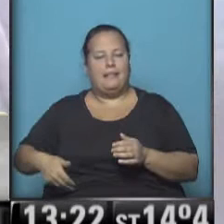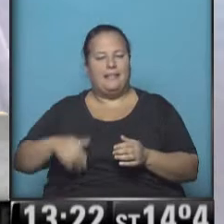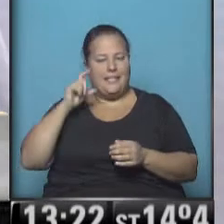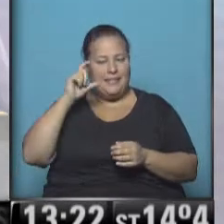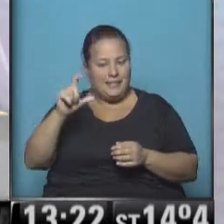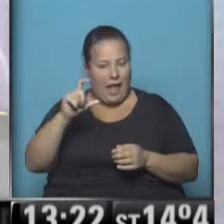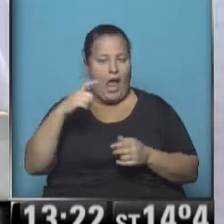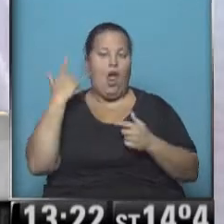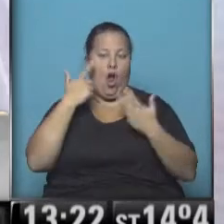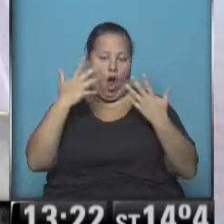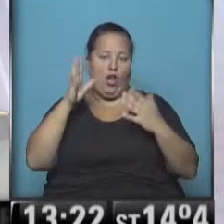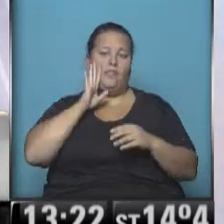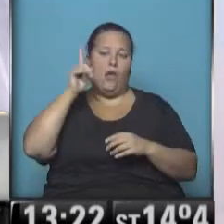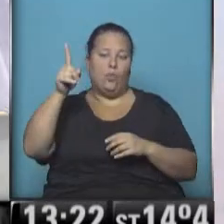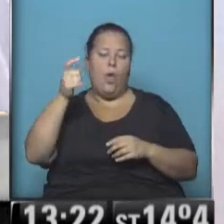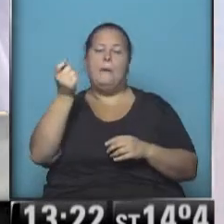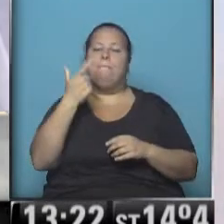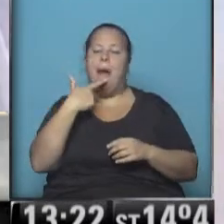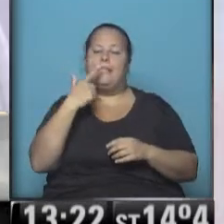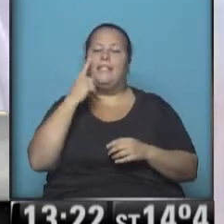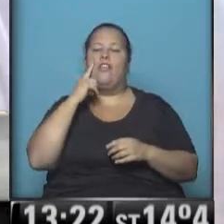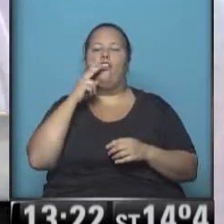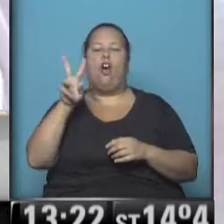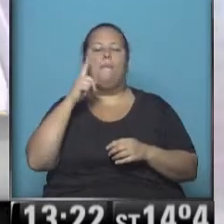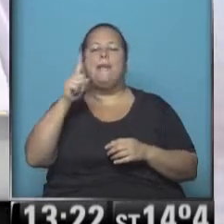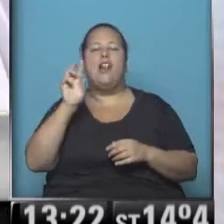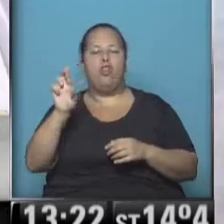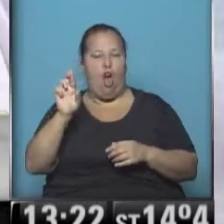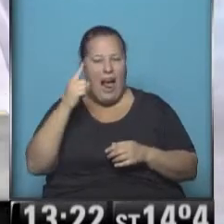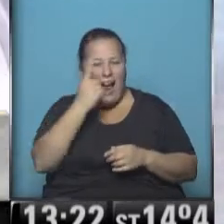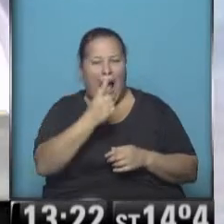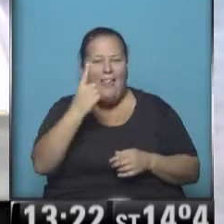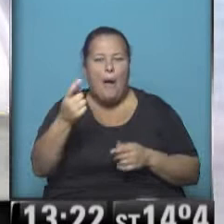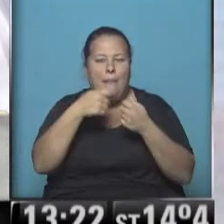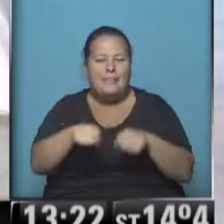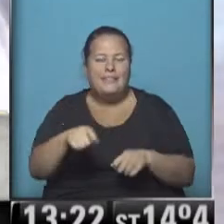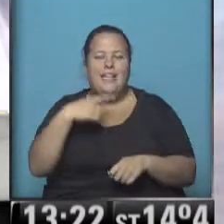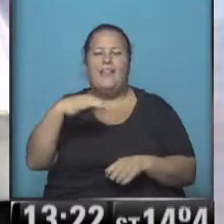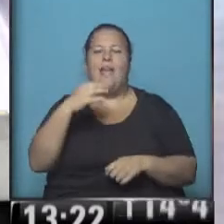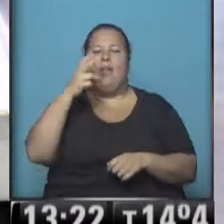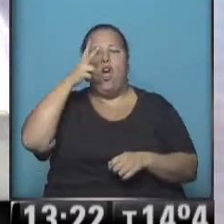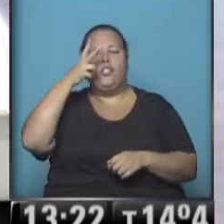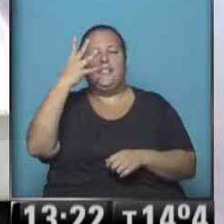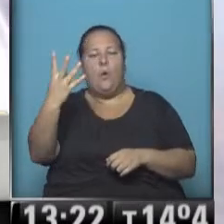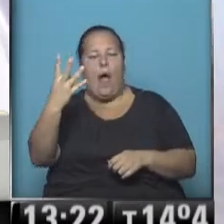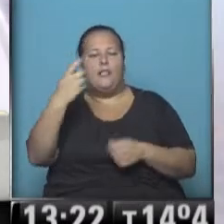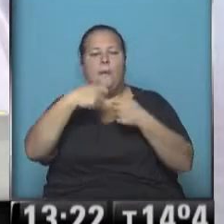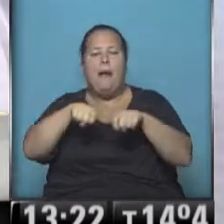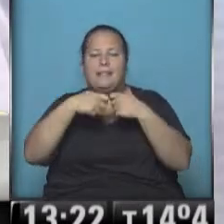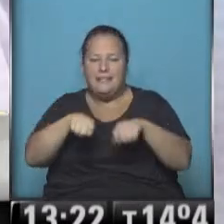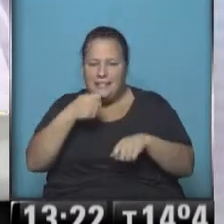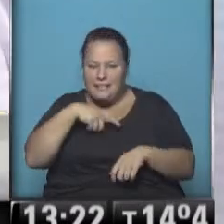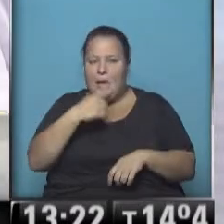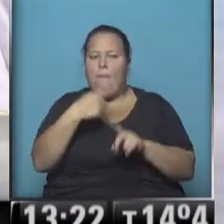conocido en los eeuu como la pastilla de los mil dólares eso lo que cuesta cada comprimido y hacen falta unos 84 comprimidos